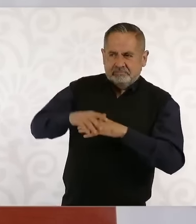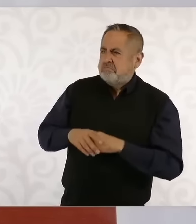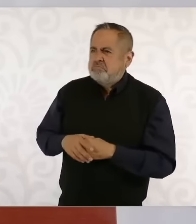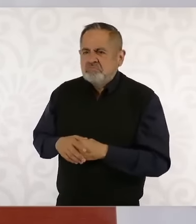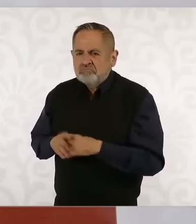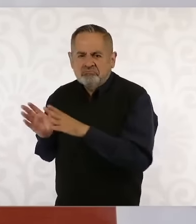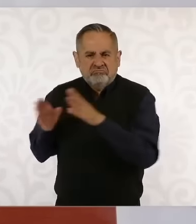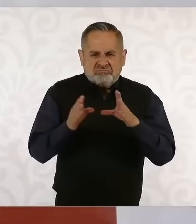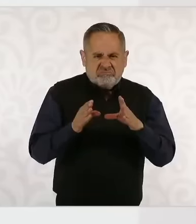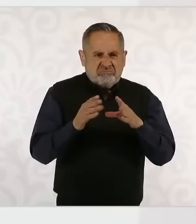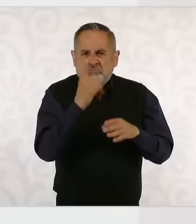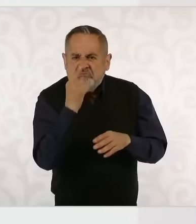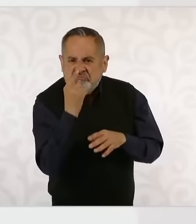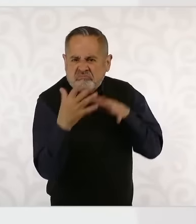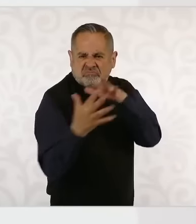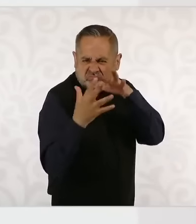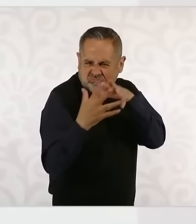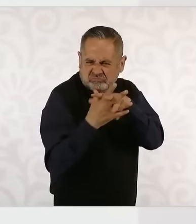violenta. Ahí están las escenas.